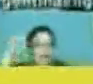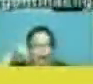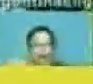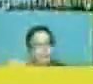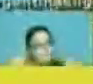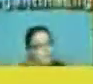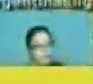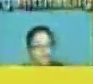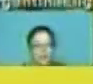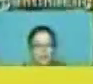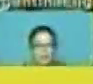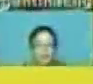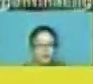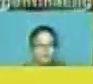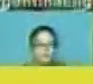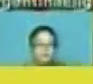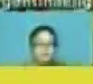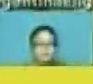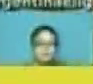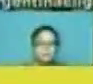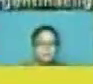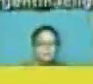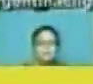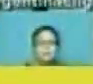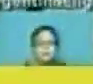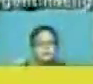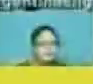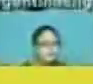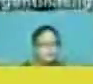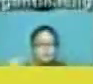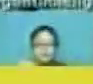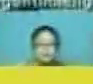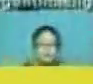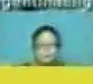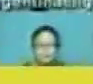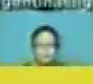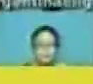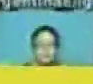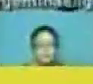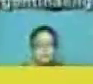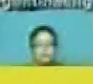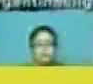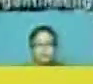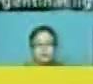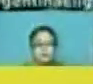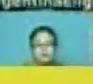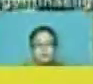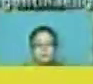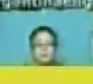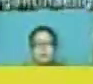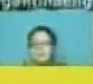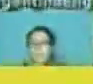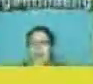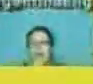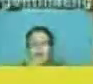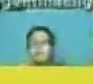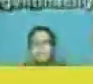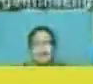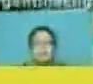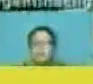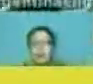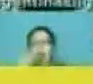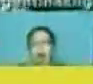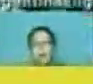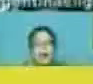la prensa que se encuentra allí en el centro de votaciones tras ejercer su derecho al sufragio. Les decía que